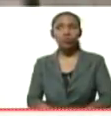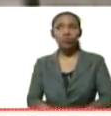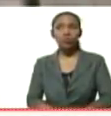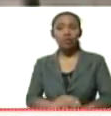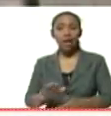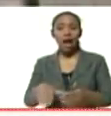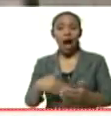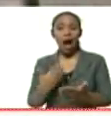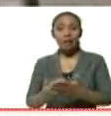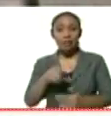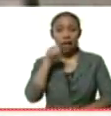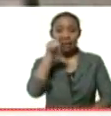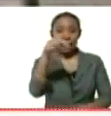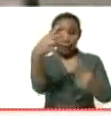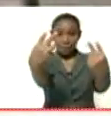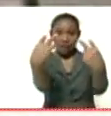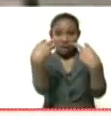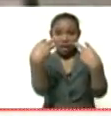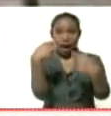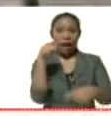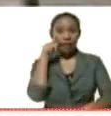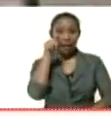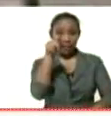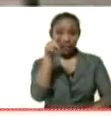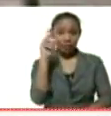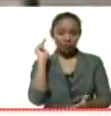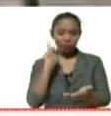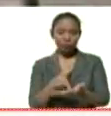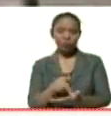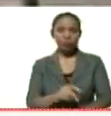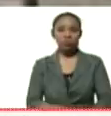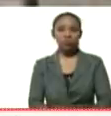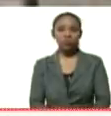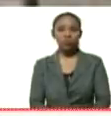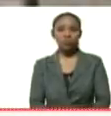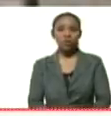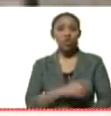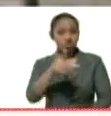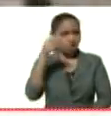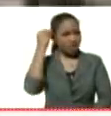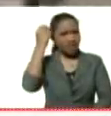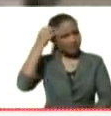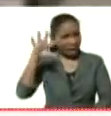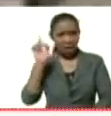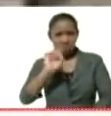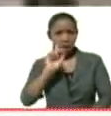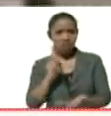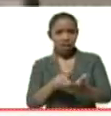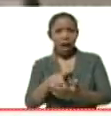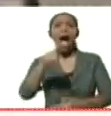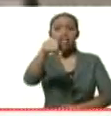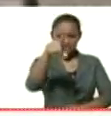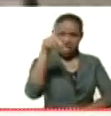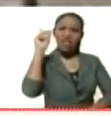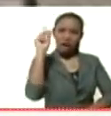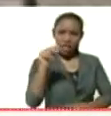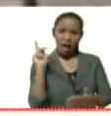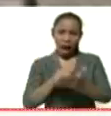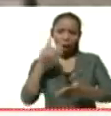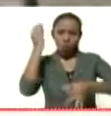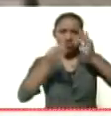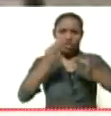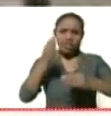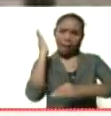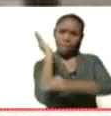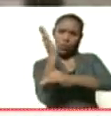Hasta a ti que me ves, hasta a ti te va a llegar. ¿Crees que no te va a llegar? A ti te va a llegar la justicia.